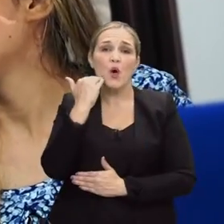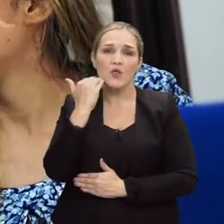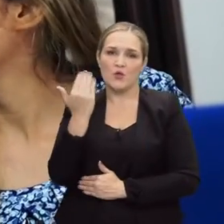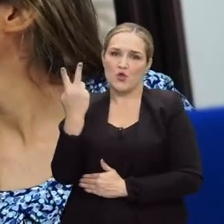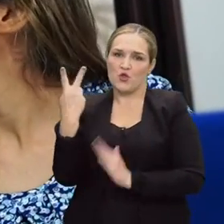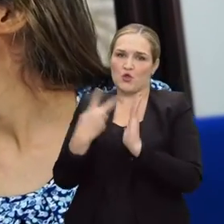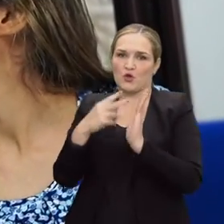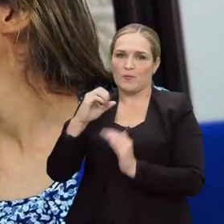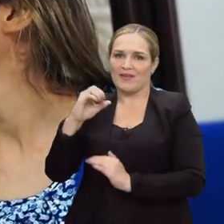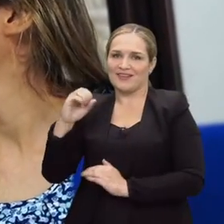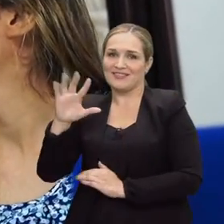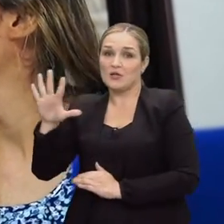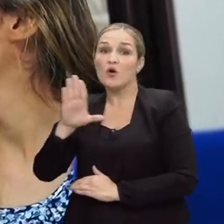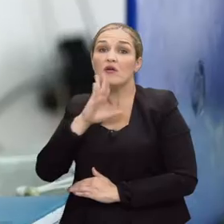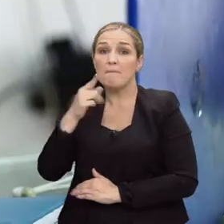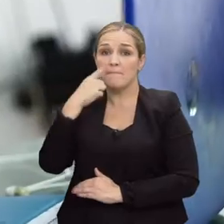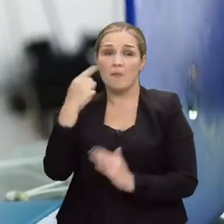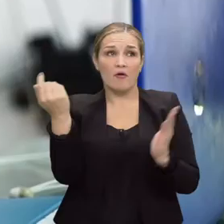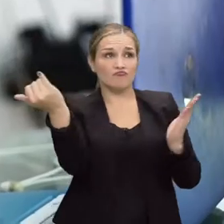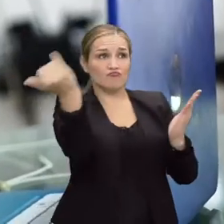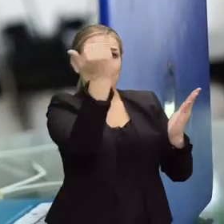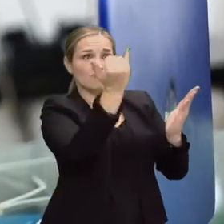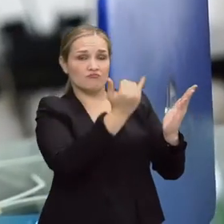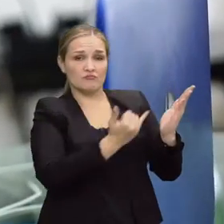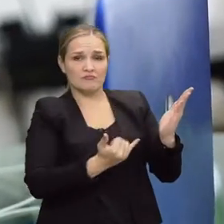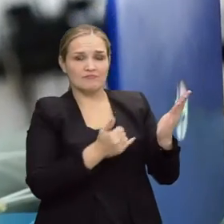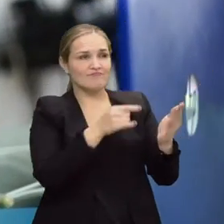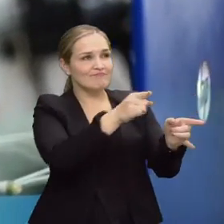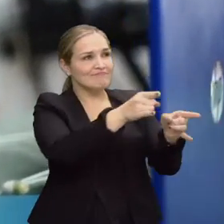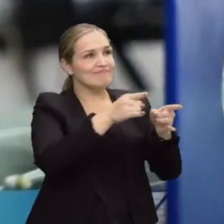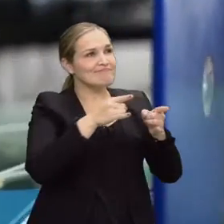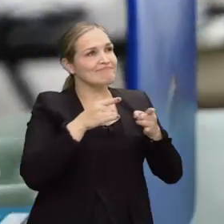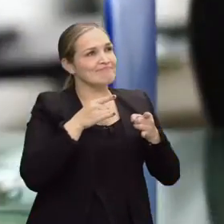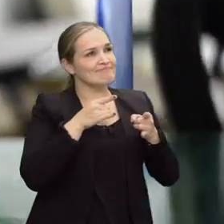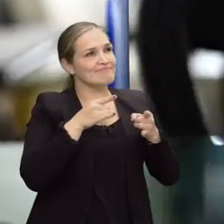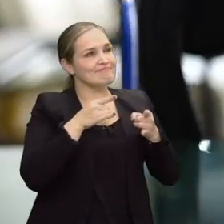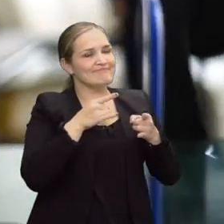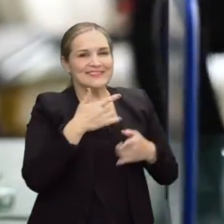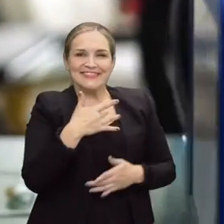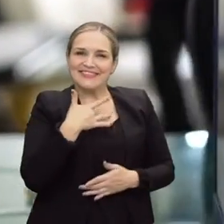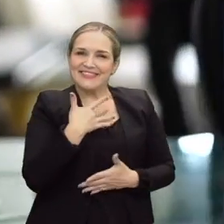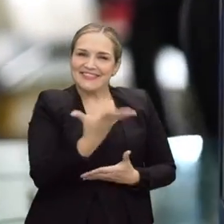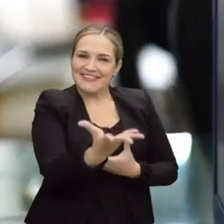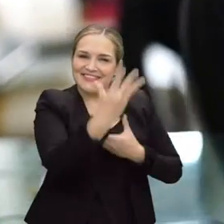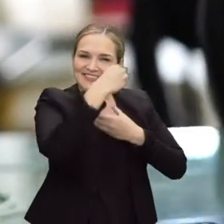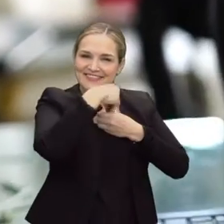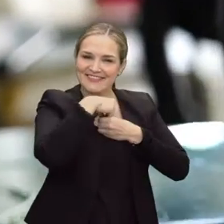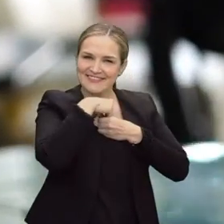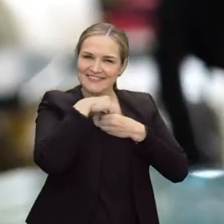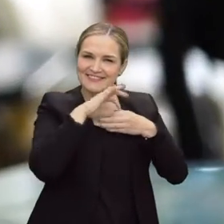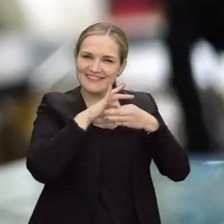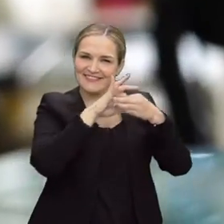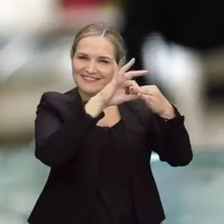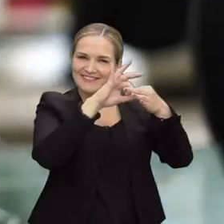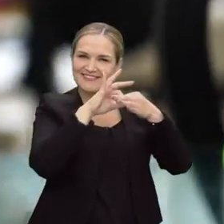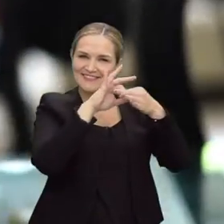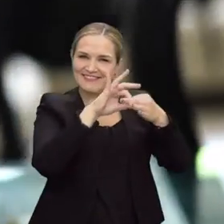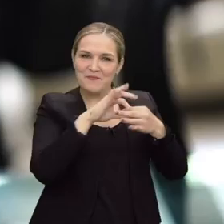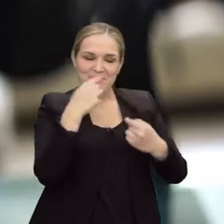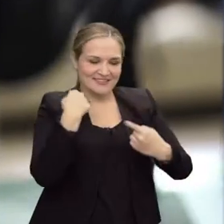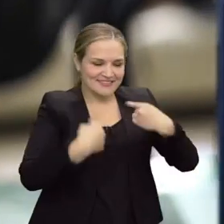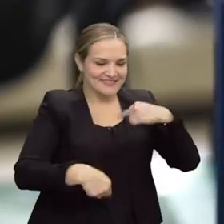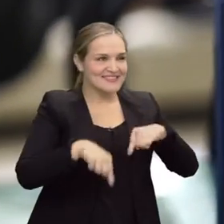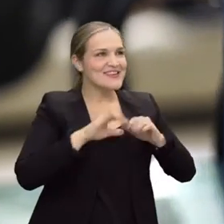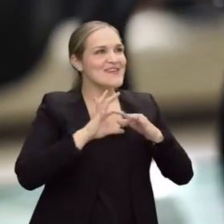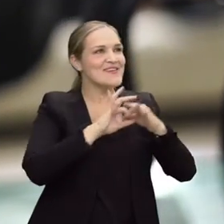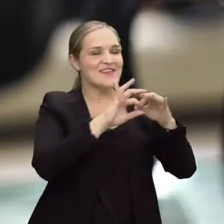2005 y de alguna forma pues inspira también. Llevo un poquito en